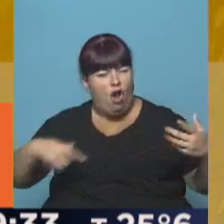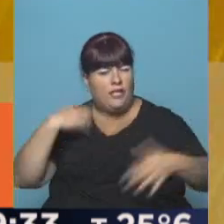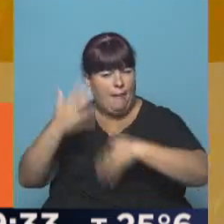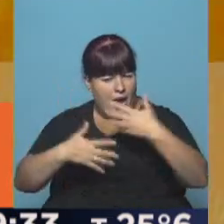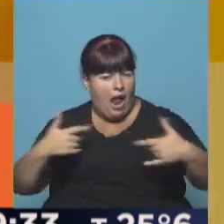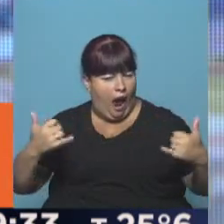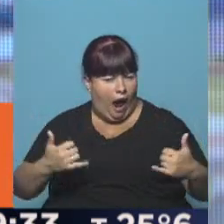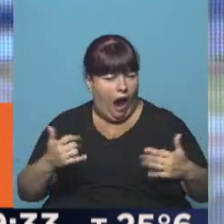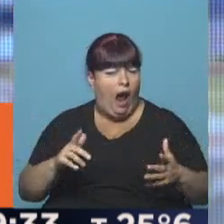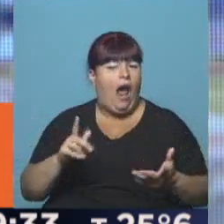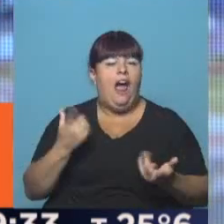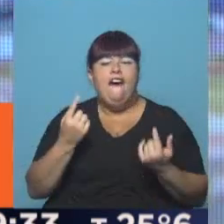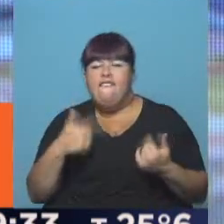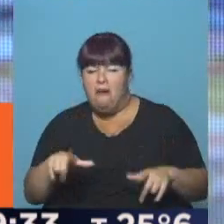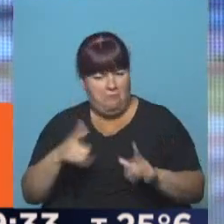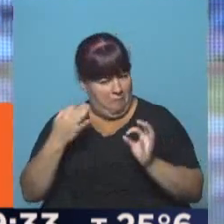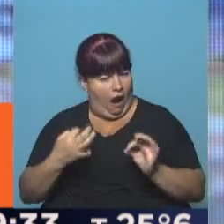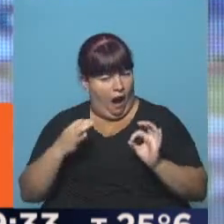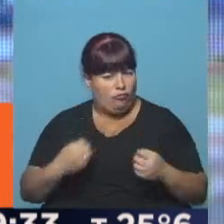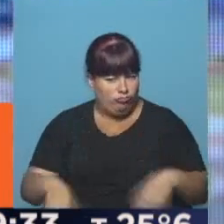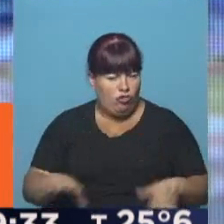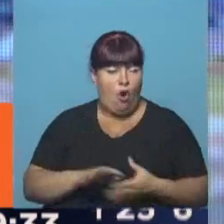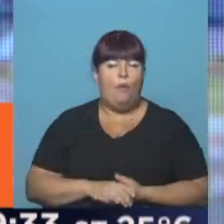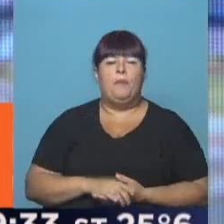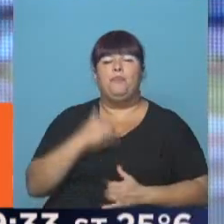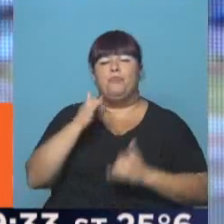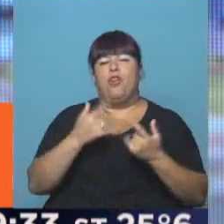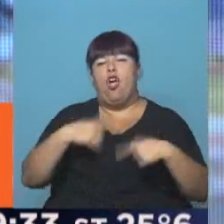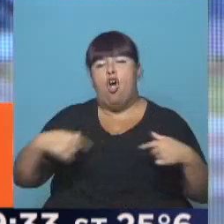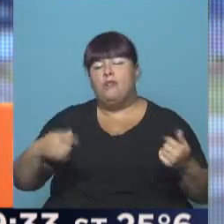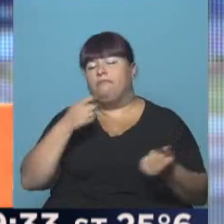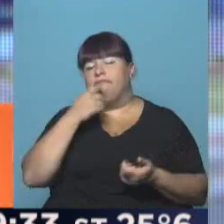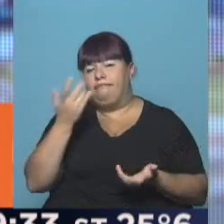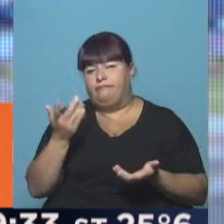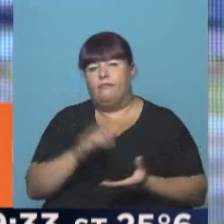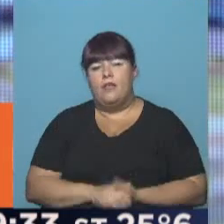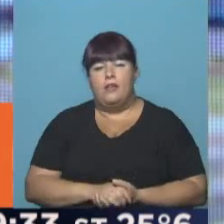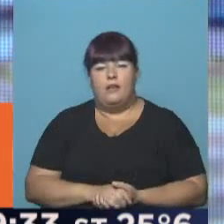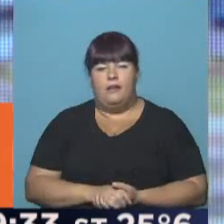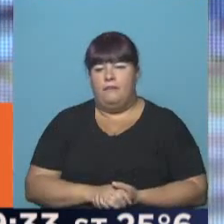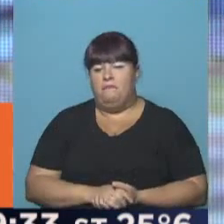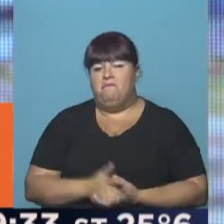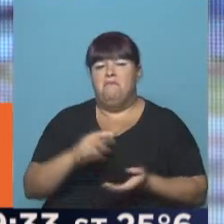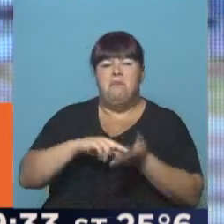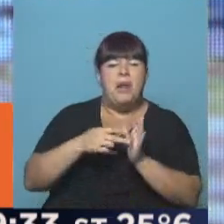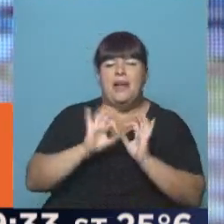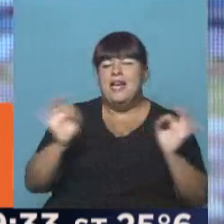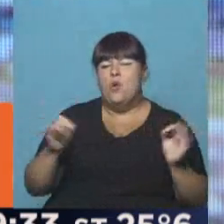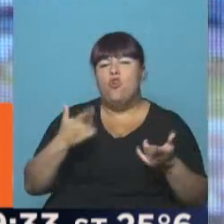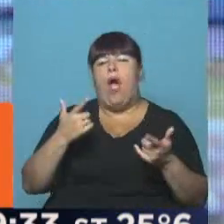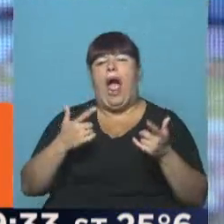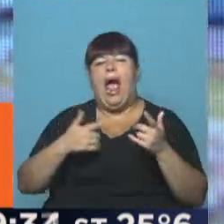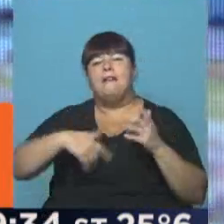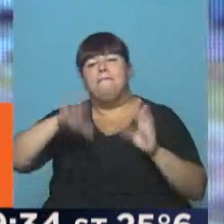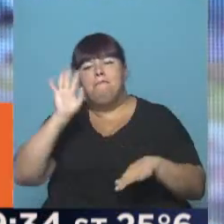productos no hay faltantes si hablamos de m de producto tenemos que decir que no hay alteraciones no hay